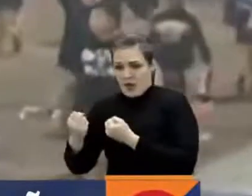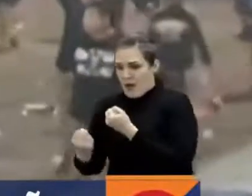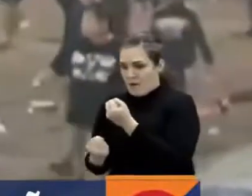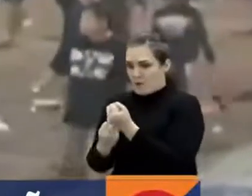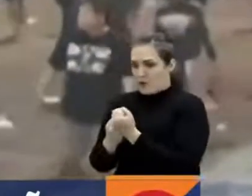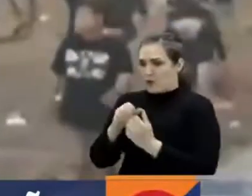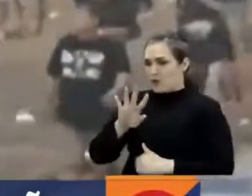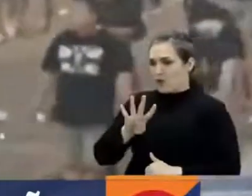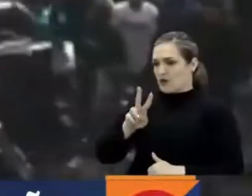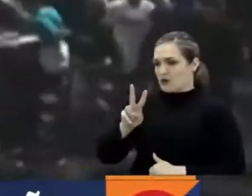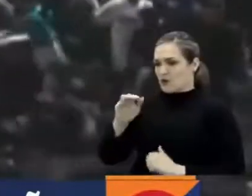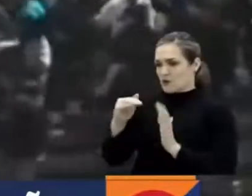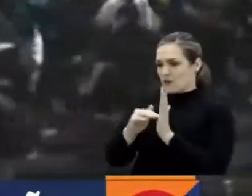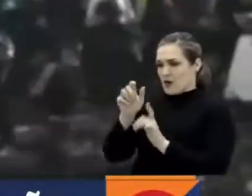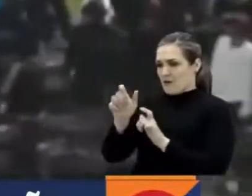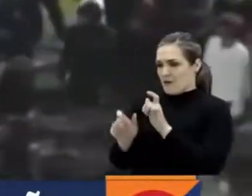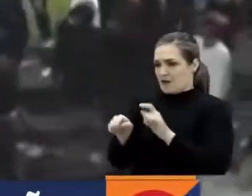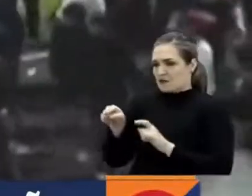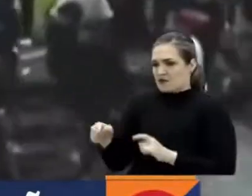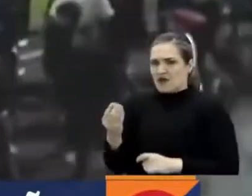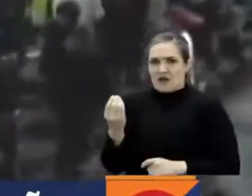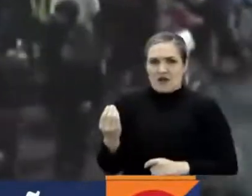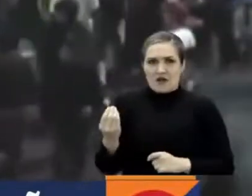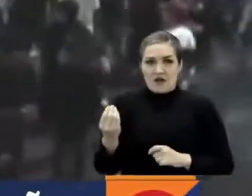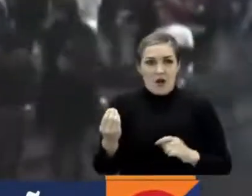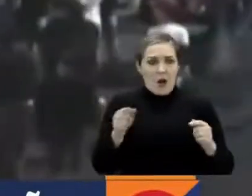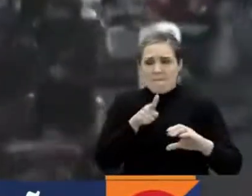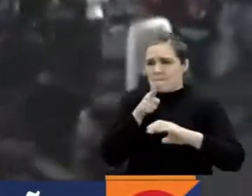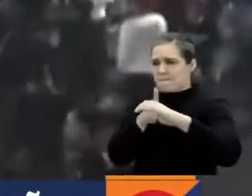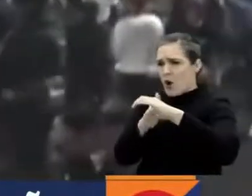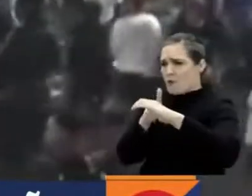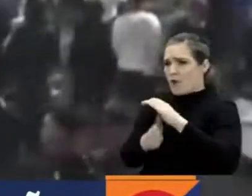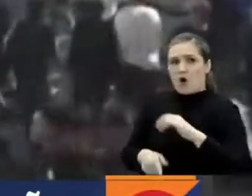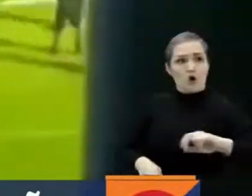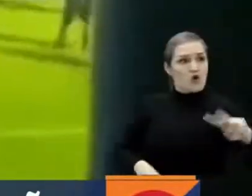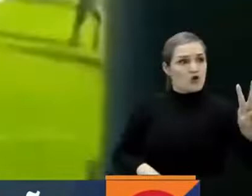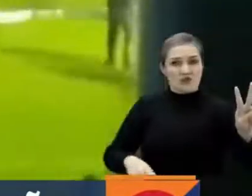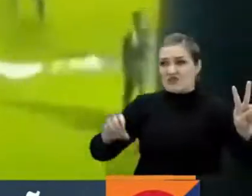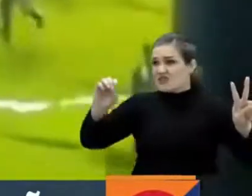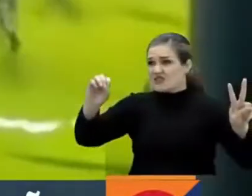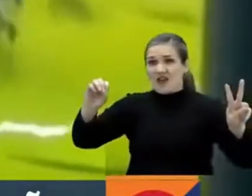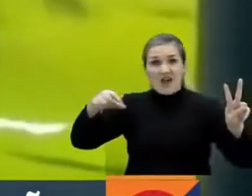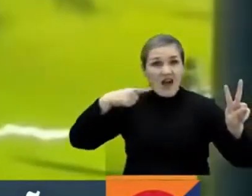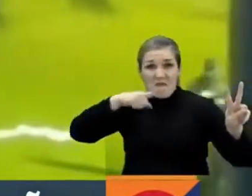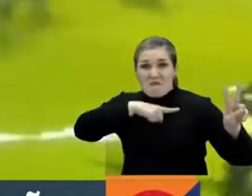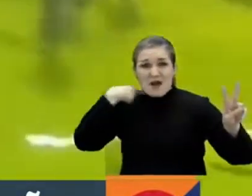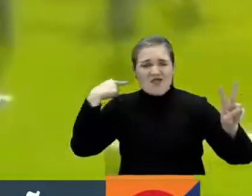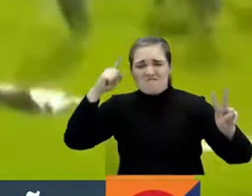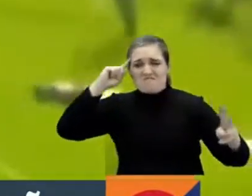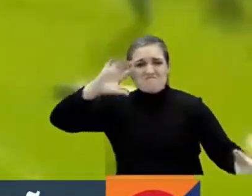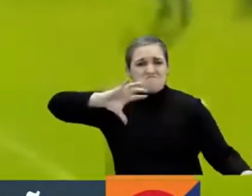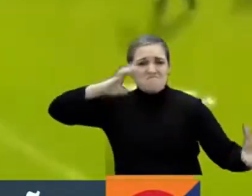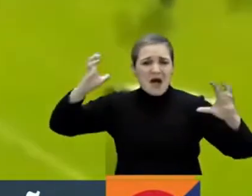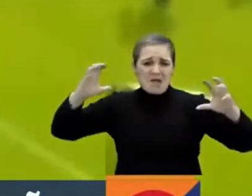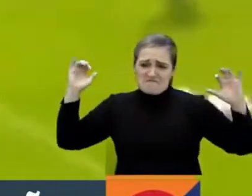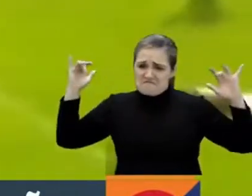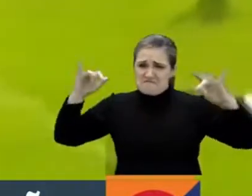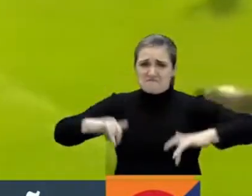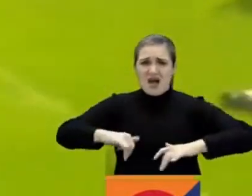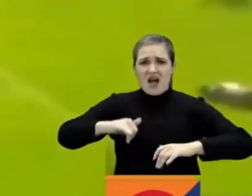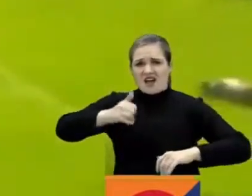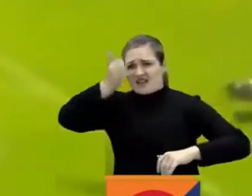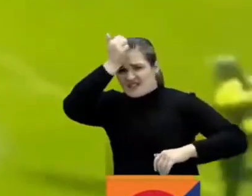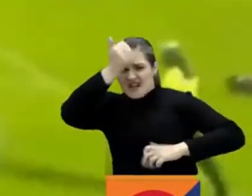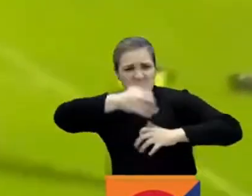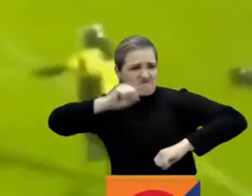42.000 espectadores, el Arema, fue chispa para que después del pitazo final muchos invadieran el campo, arrojando objetos a jugadores, y de